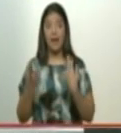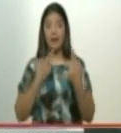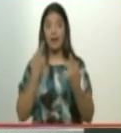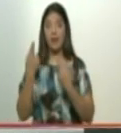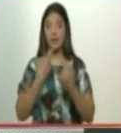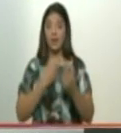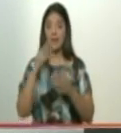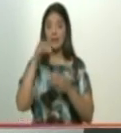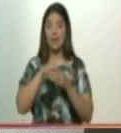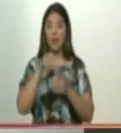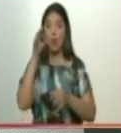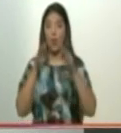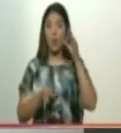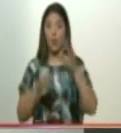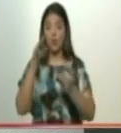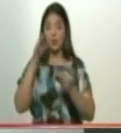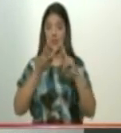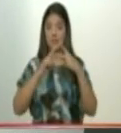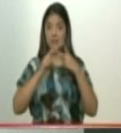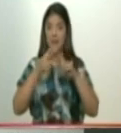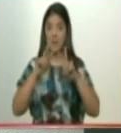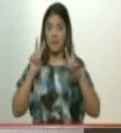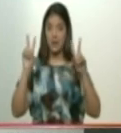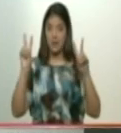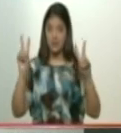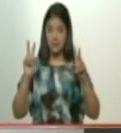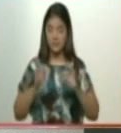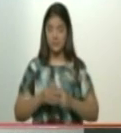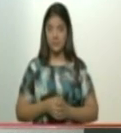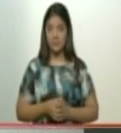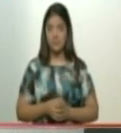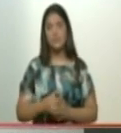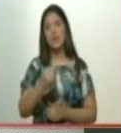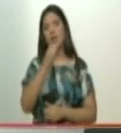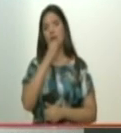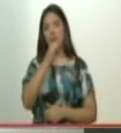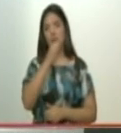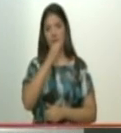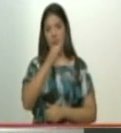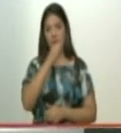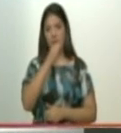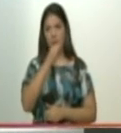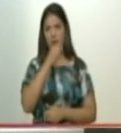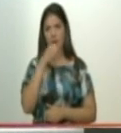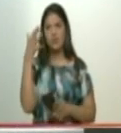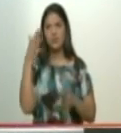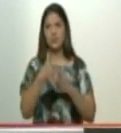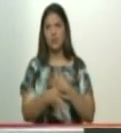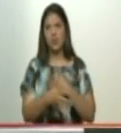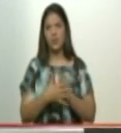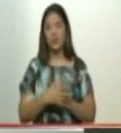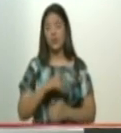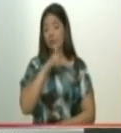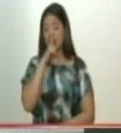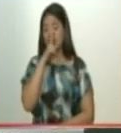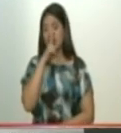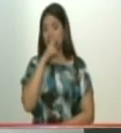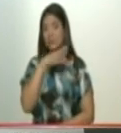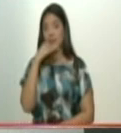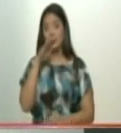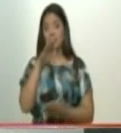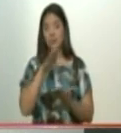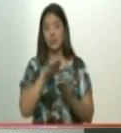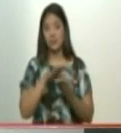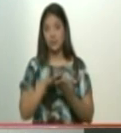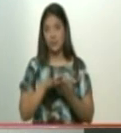Interiores, Justicia y Paz. Informaremos sobre un crimen abominable que